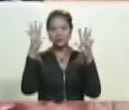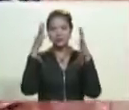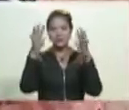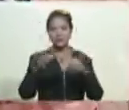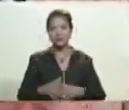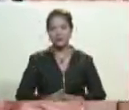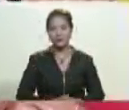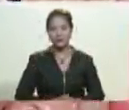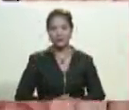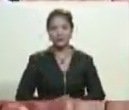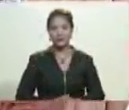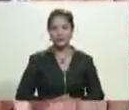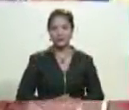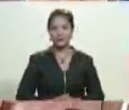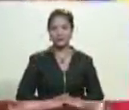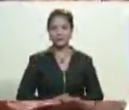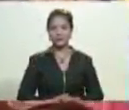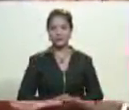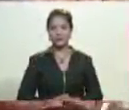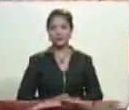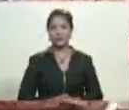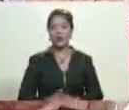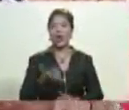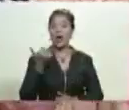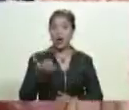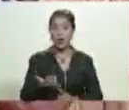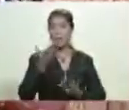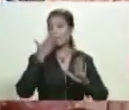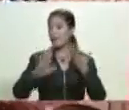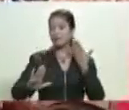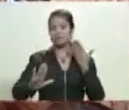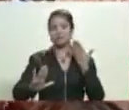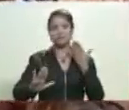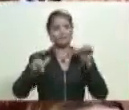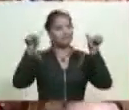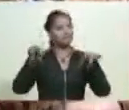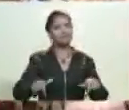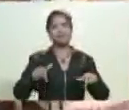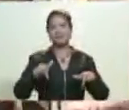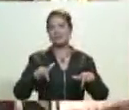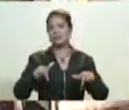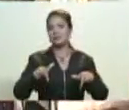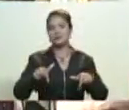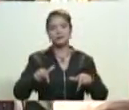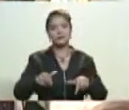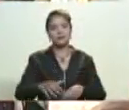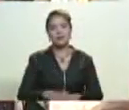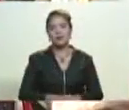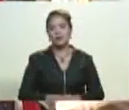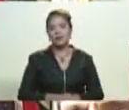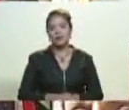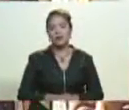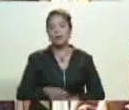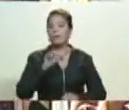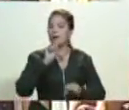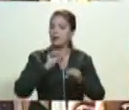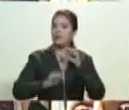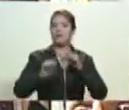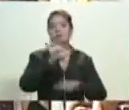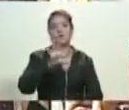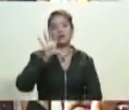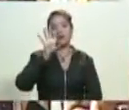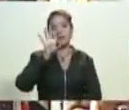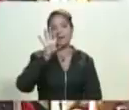Llegó el momento, compañeros, impostergable. Llegó el momento impostergable para defender a nuestra